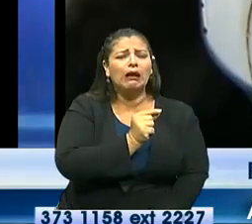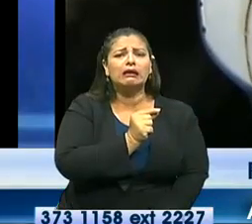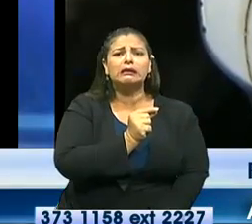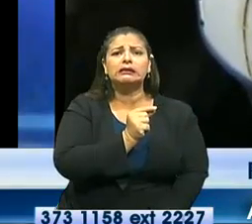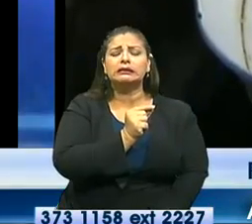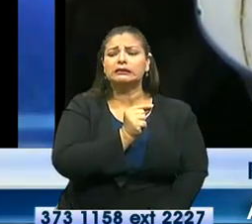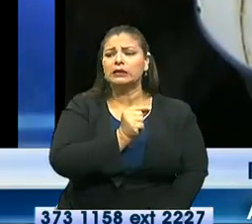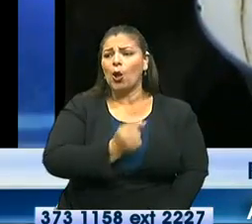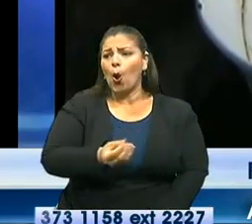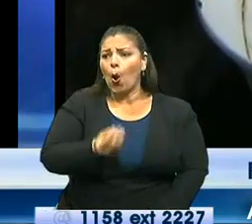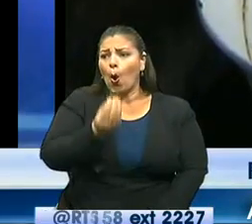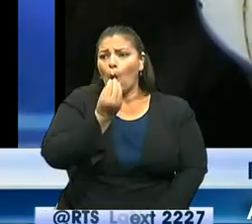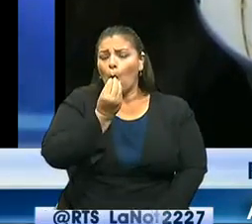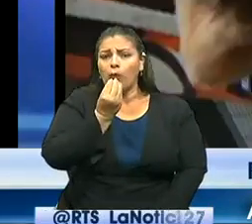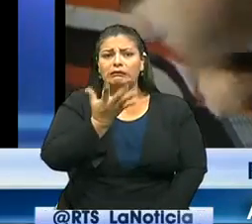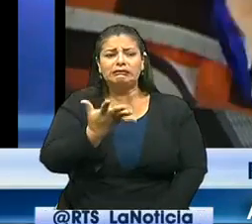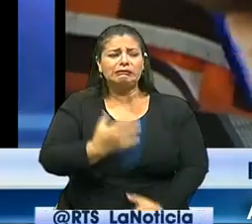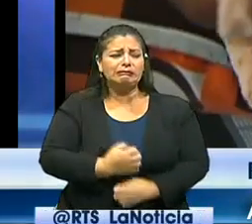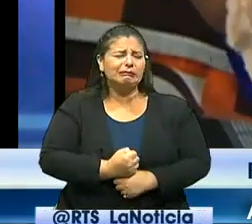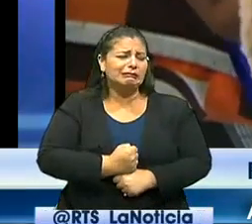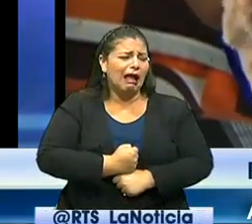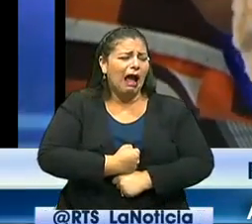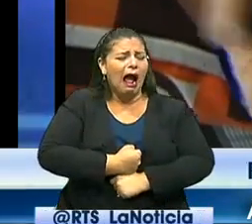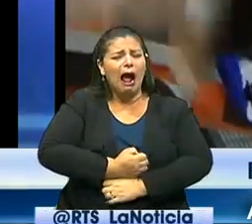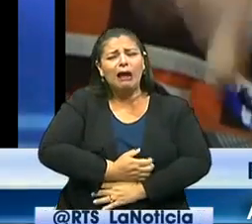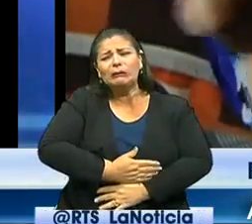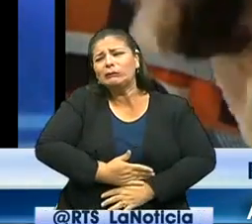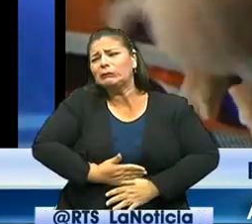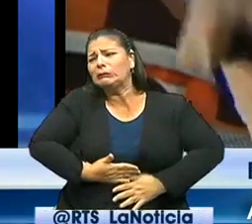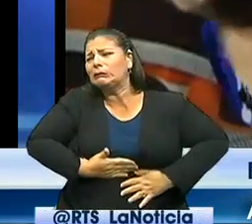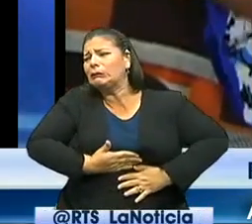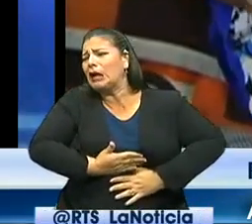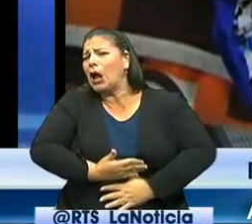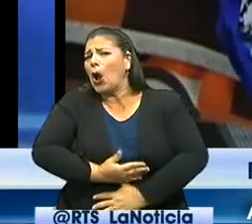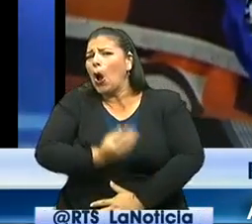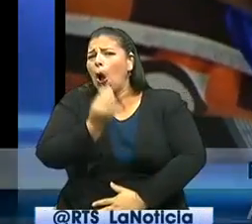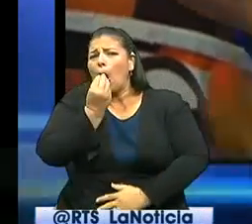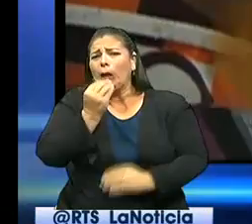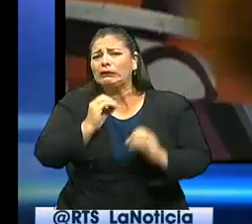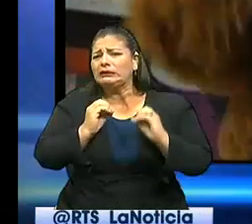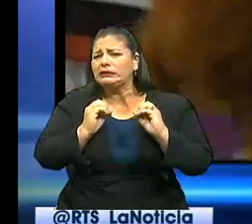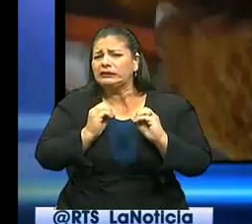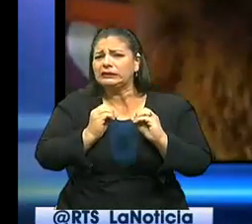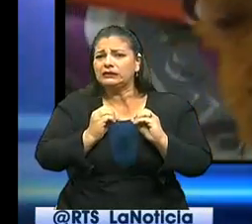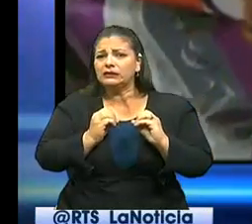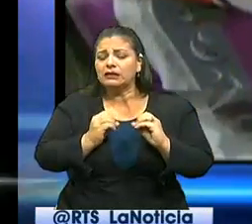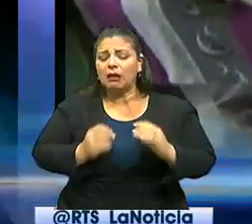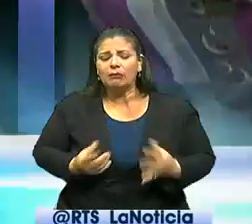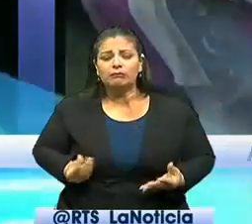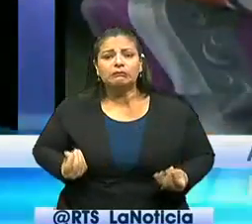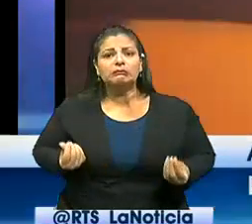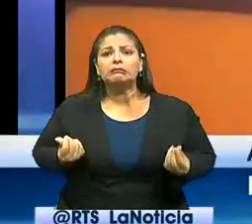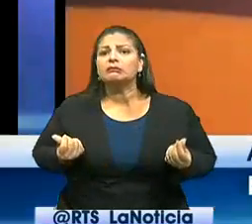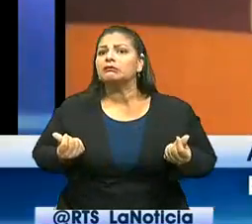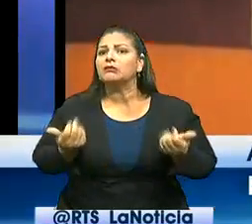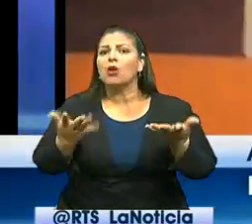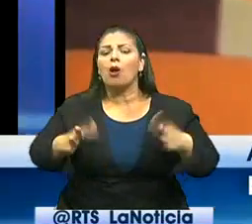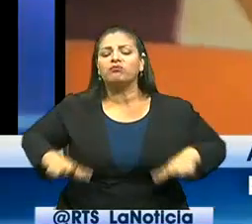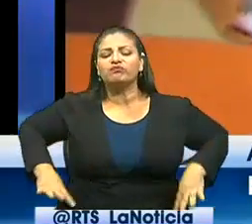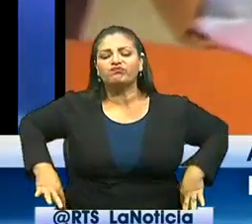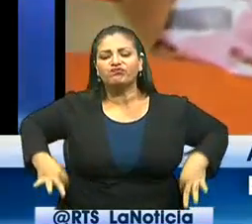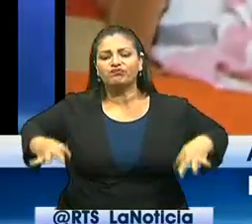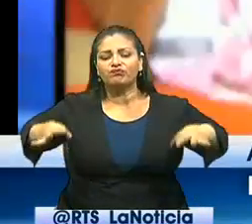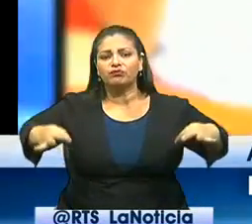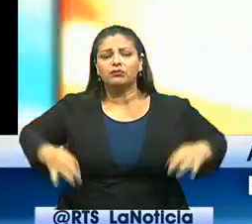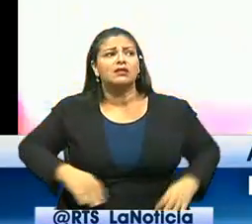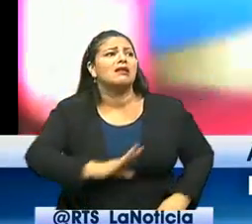no comen. Sí, hay veces cuando no tenemos, no nos acostamos sin comer. Sí. Sí, me piden, ellas lloran